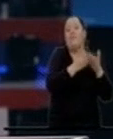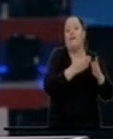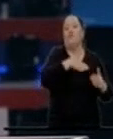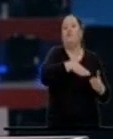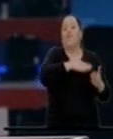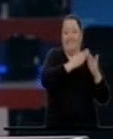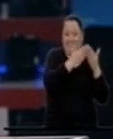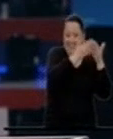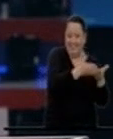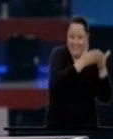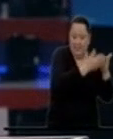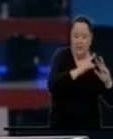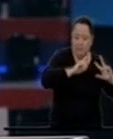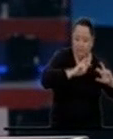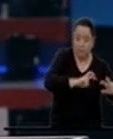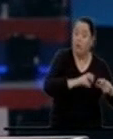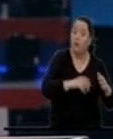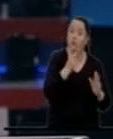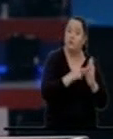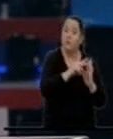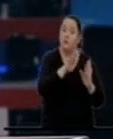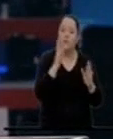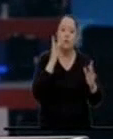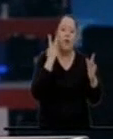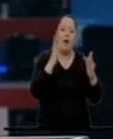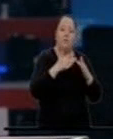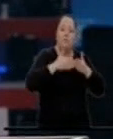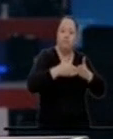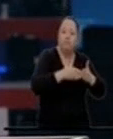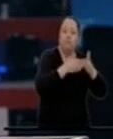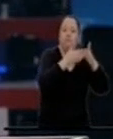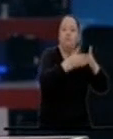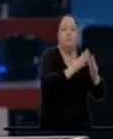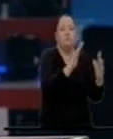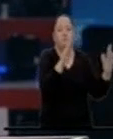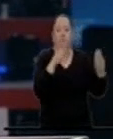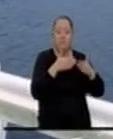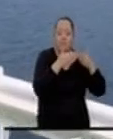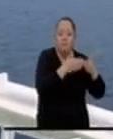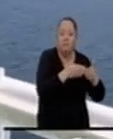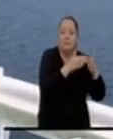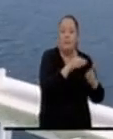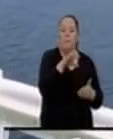recibió el 2024 atravesando los canales patagónicos. Nicole Buitrago, ¿dónde se encuentran?